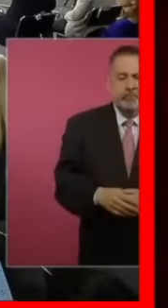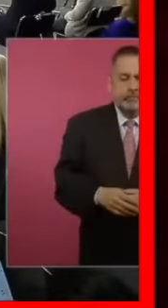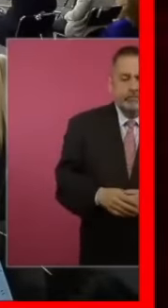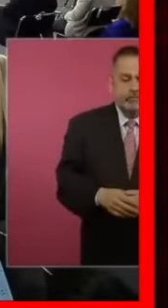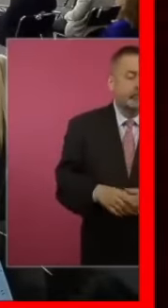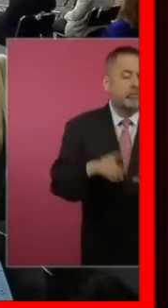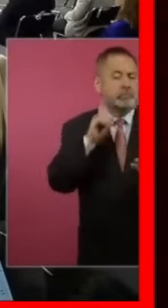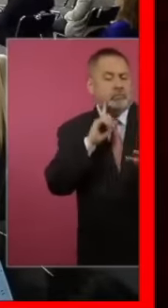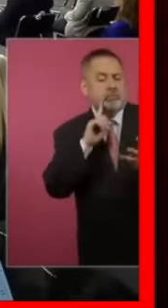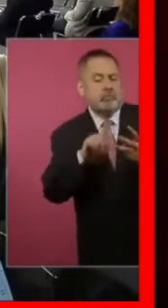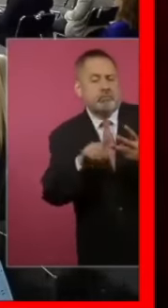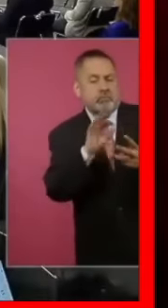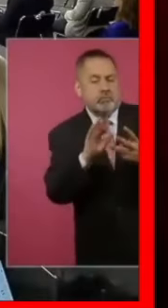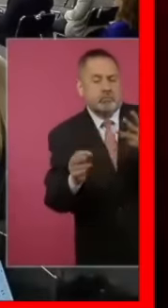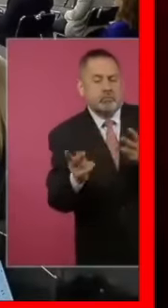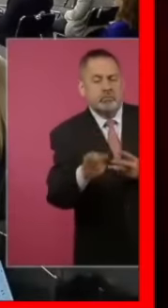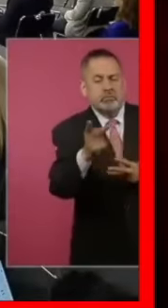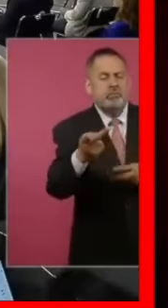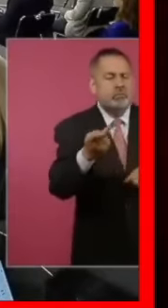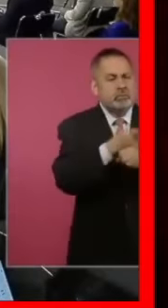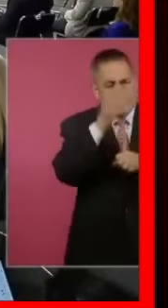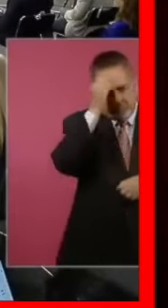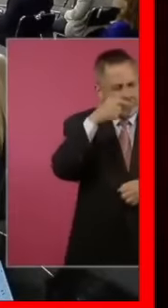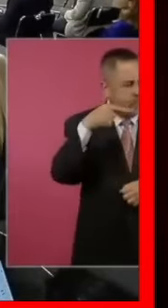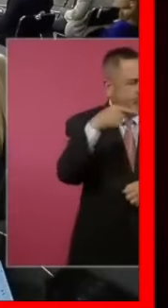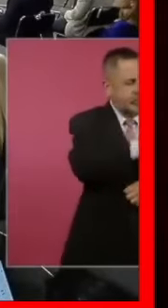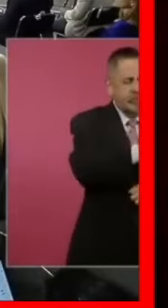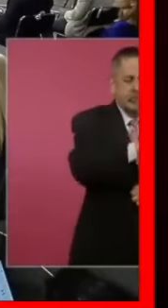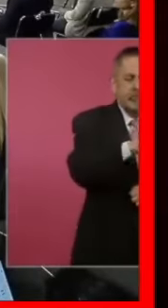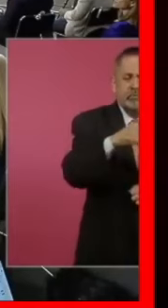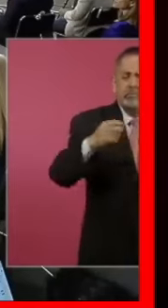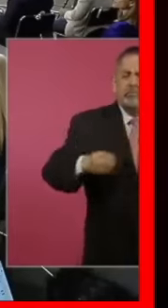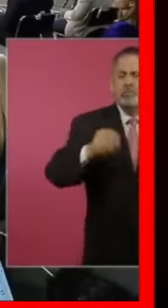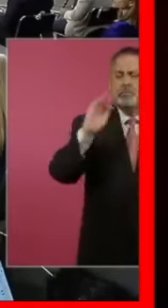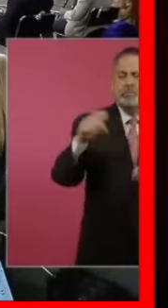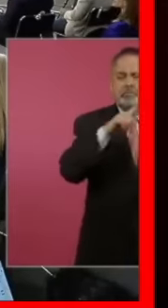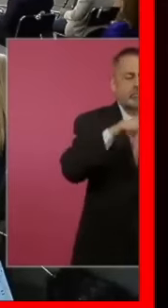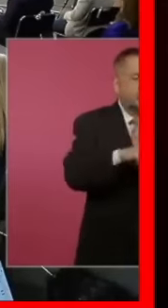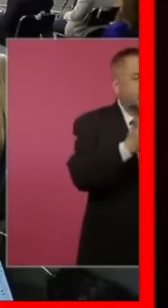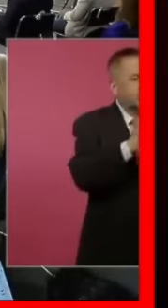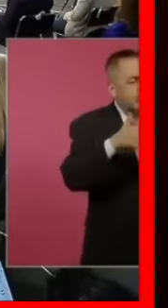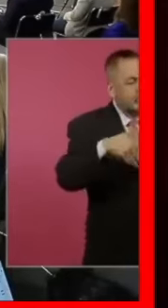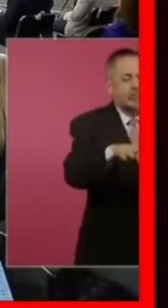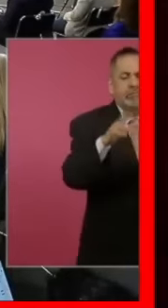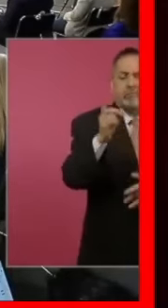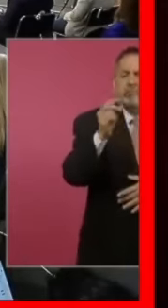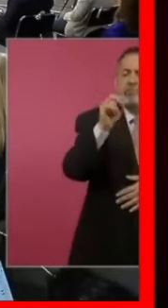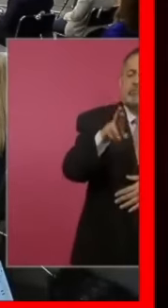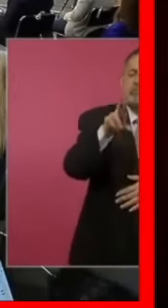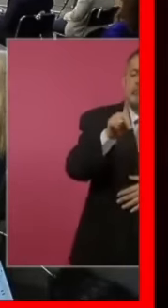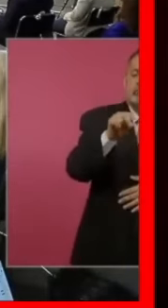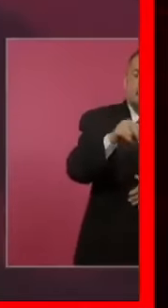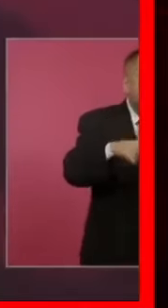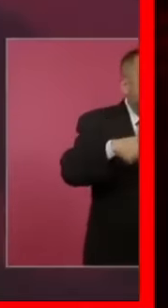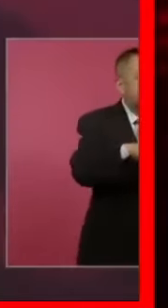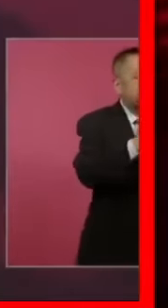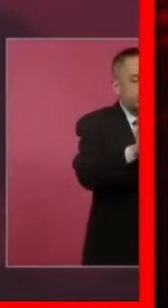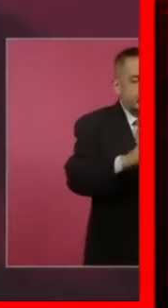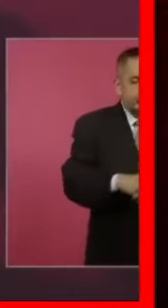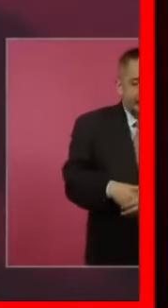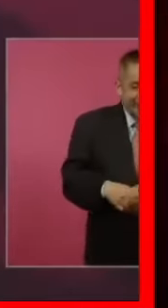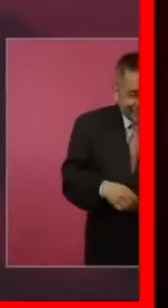de que un juez Federal ordenó la liberación de Don Rodo el hermano del mencho pues A eso me refiero